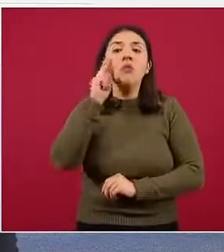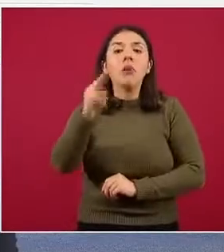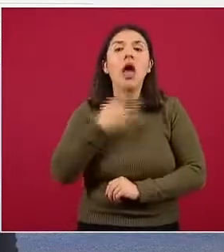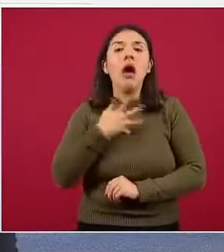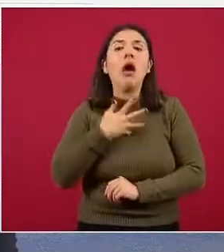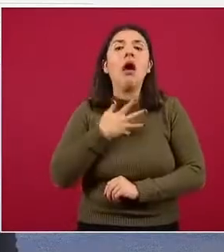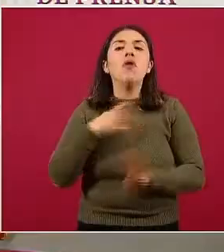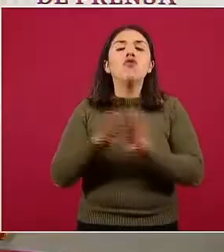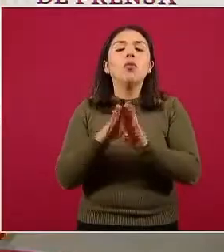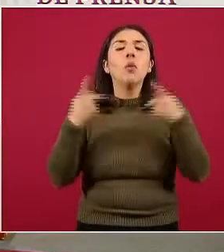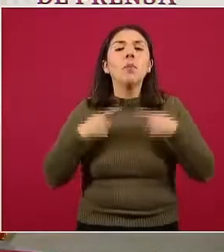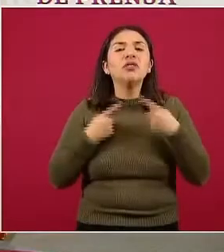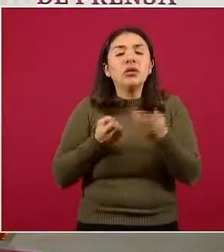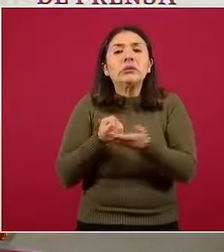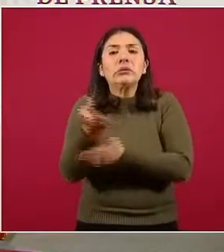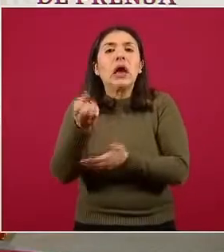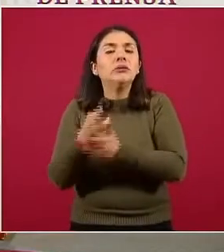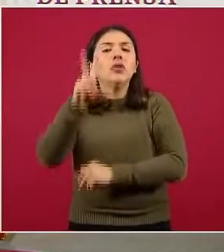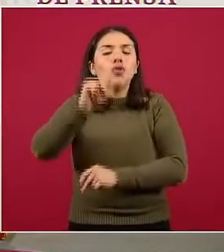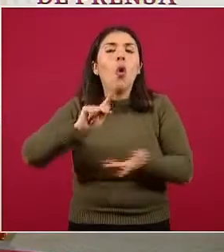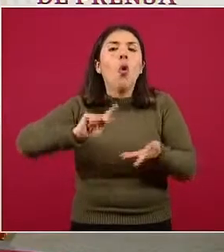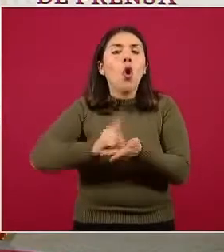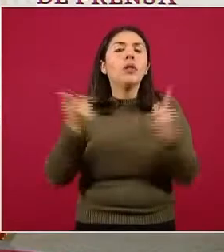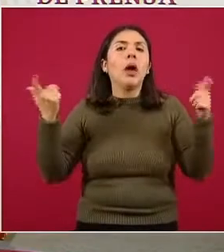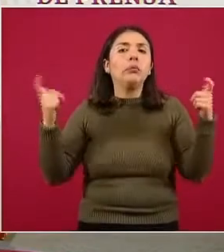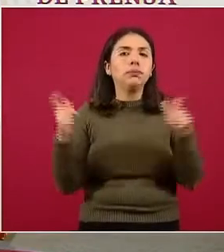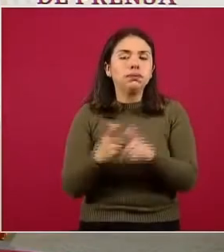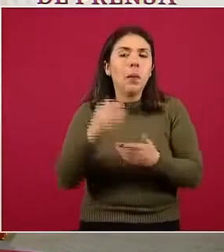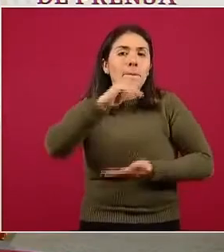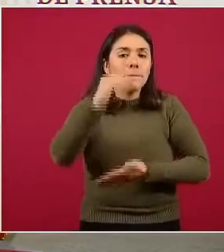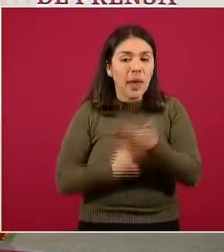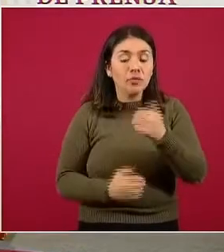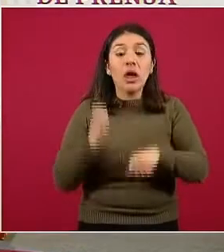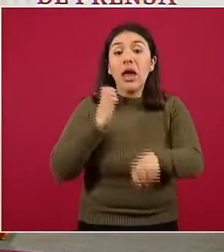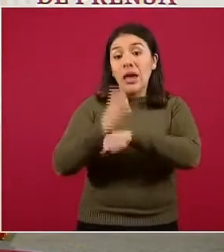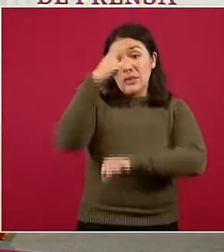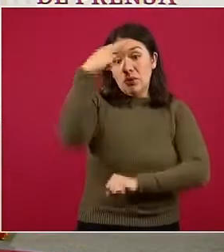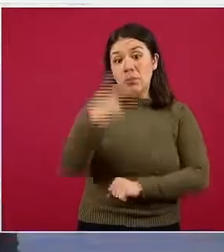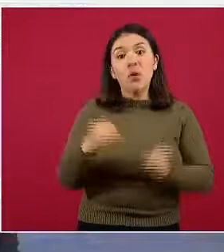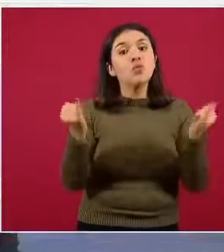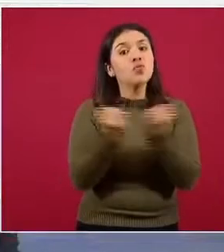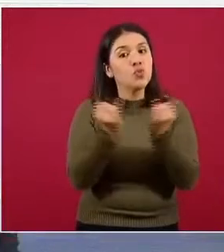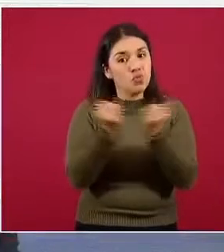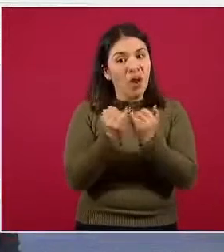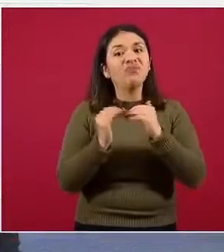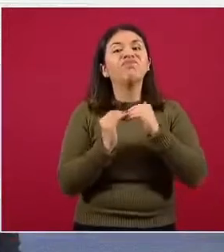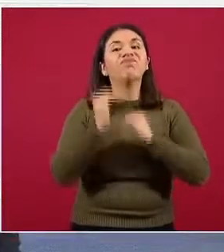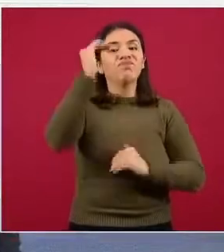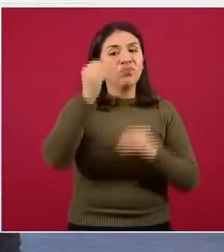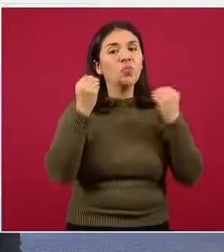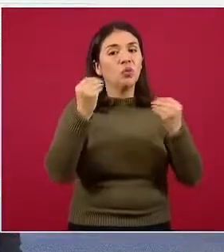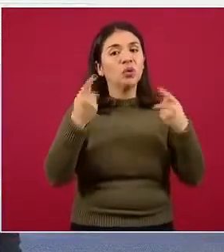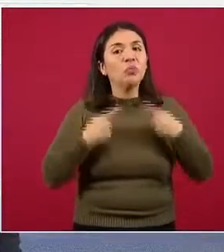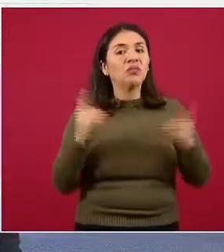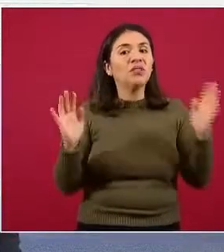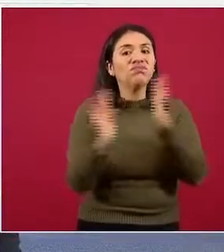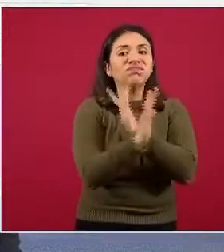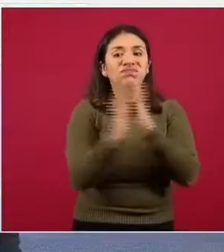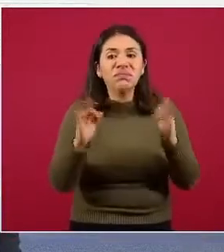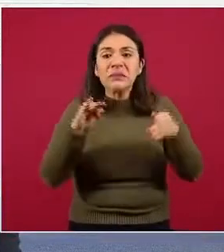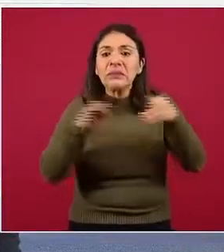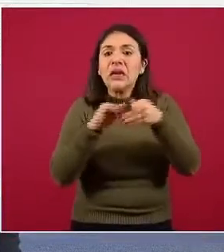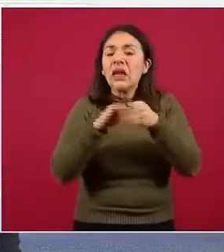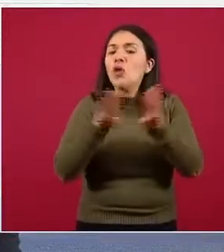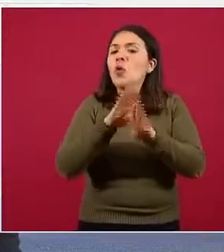se reduce la movilidad en el estado de Durango. El Estado de México también con niveles altos de movilidad, inclusive llegando